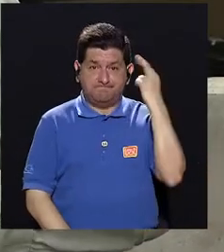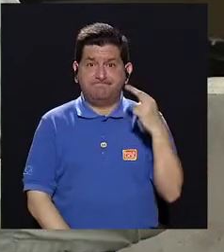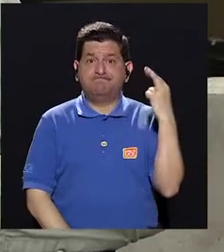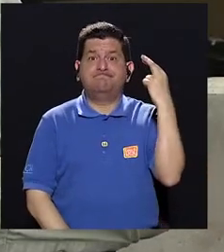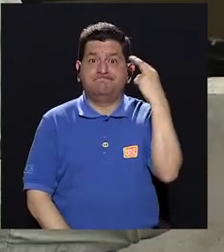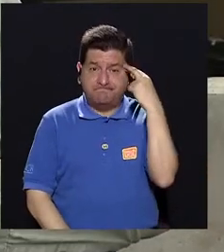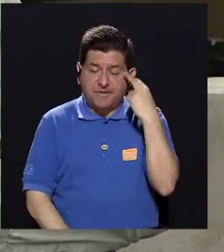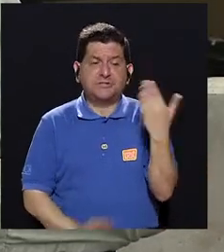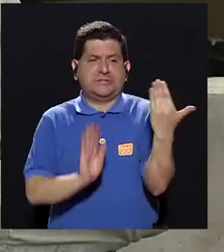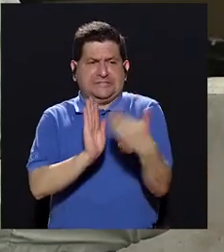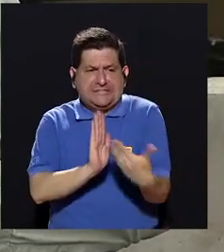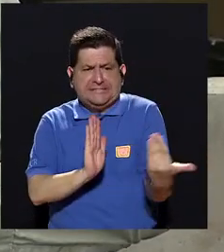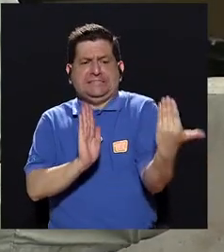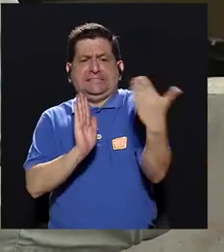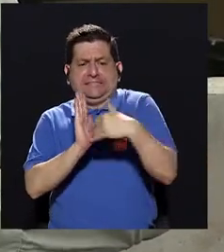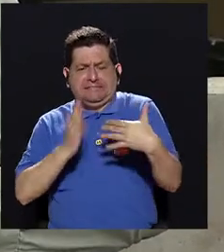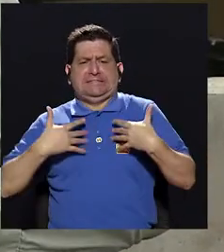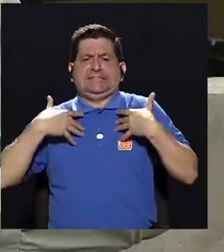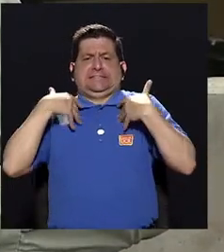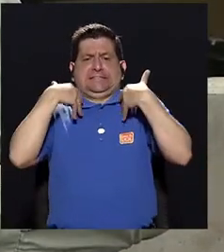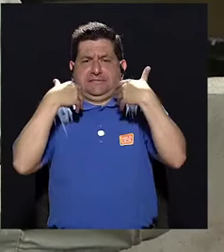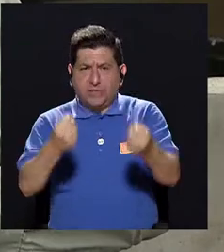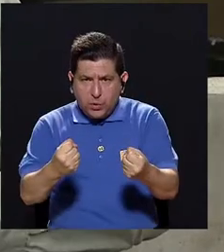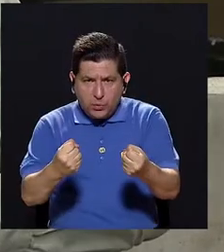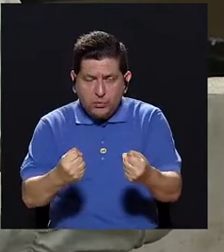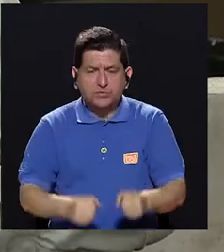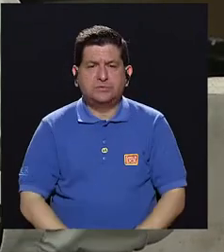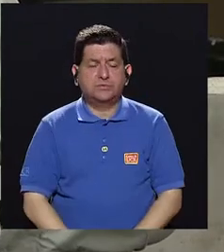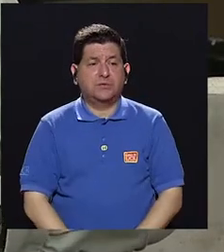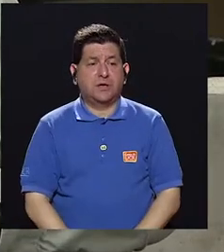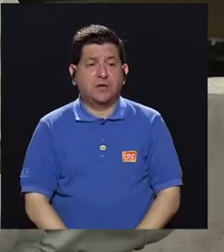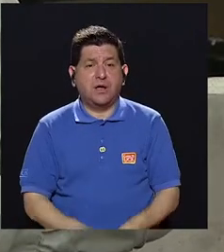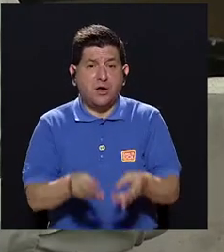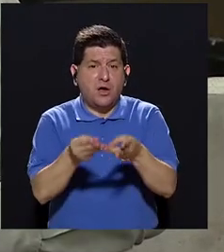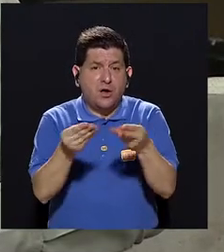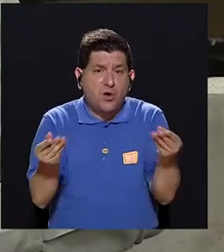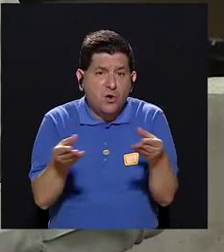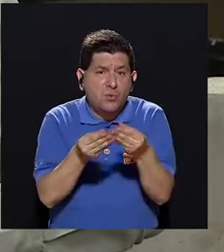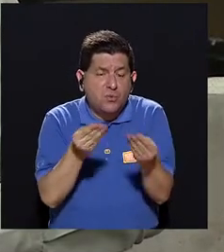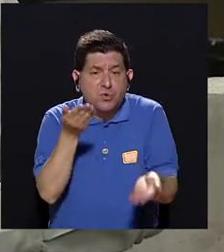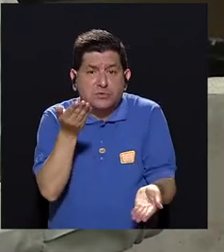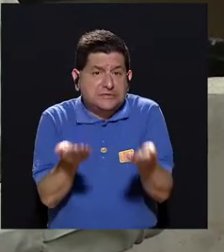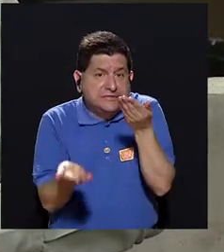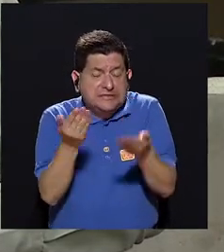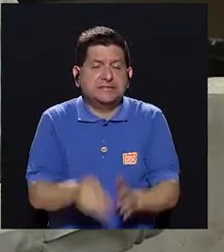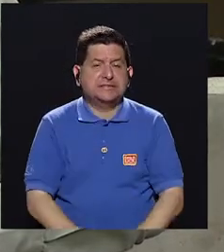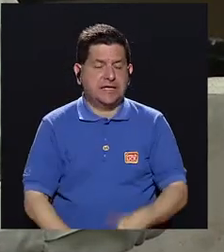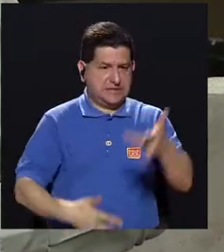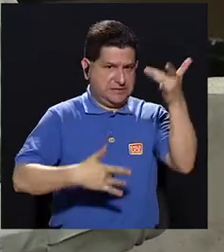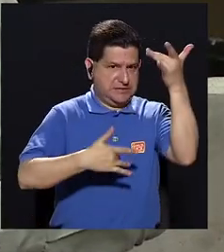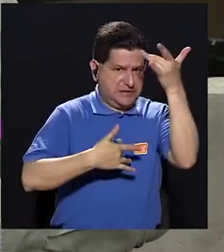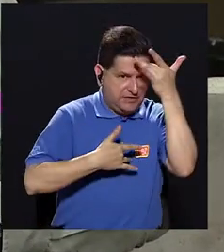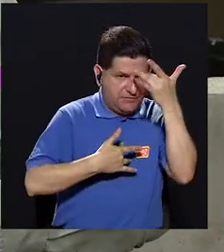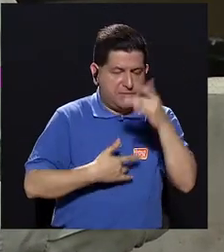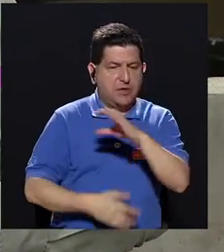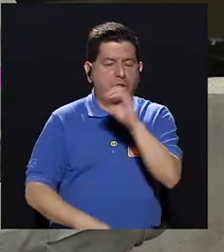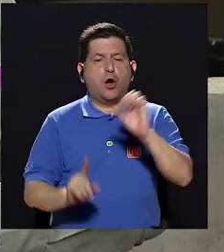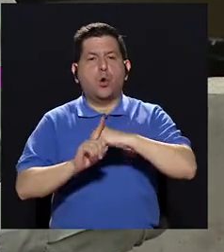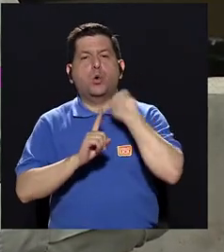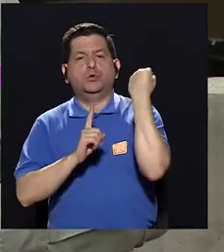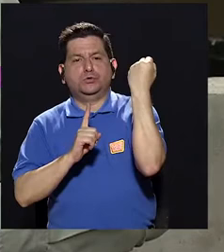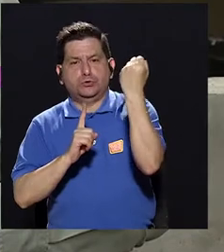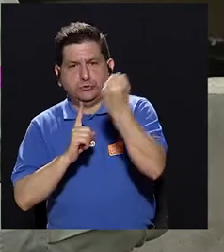pues va causando mella en nuestra salud y va produciendo algún tipo de enfermedad o